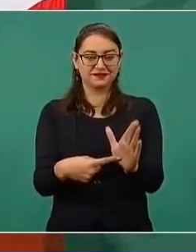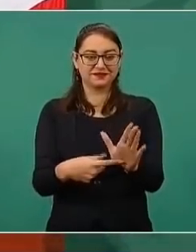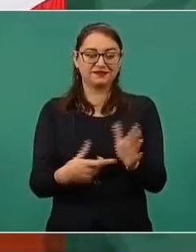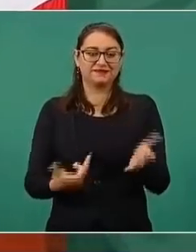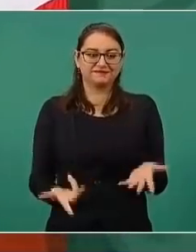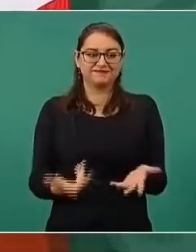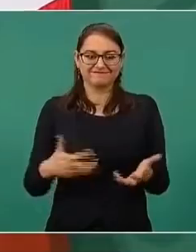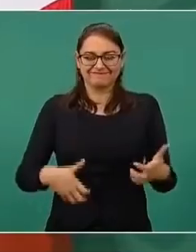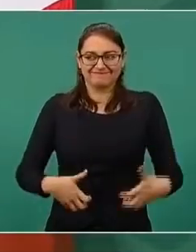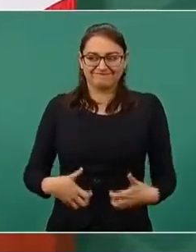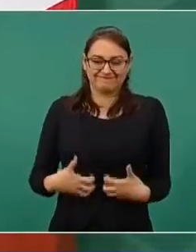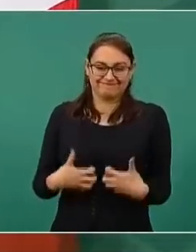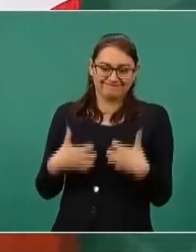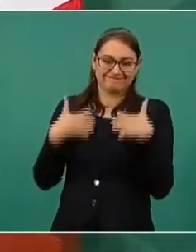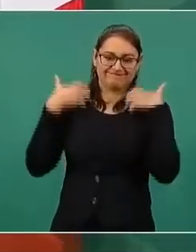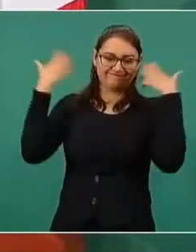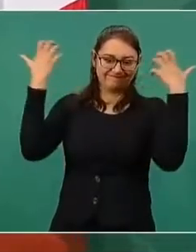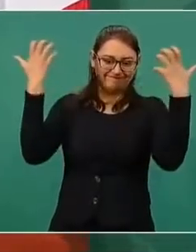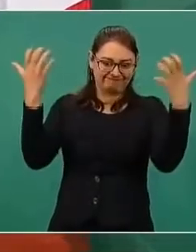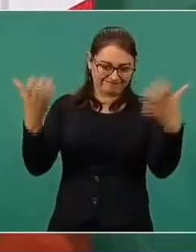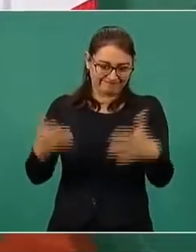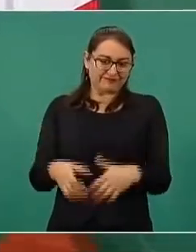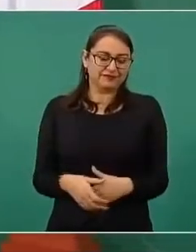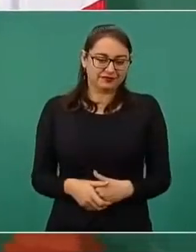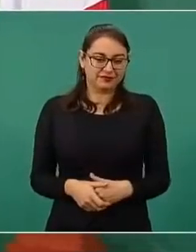Y ya